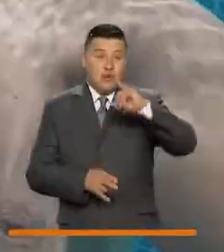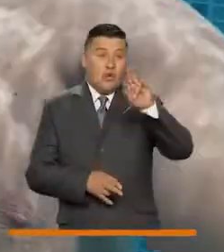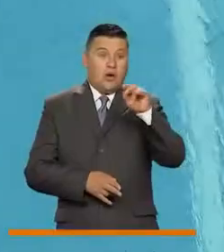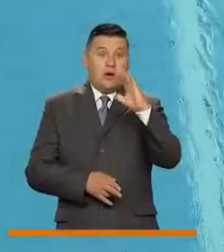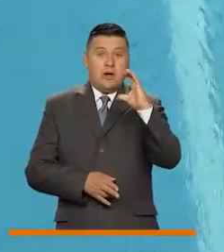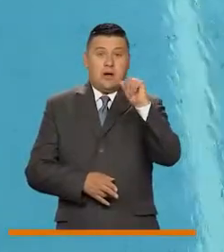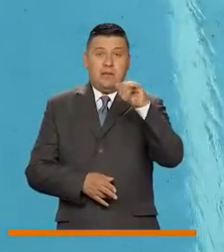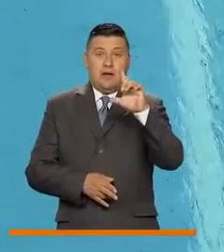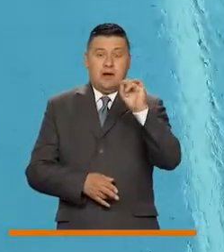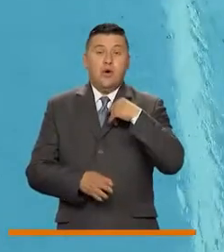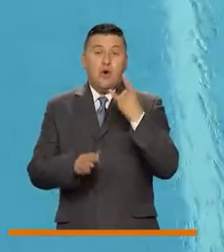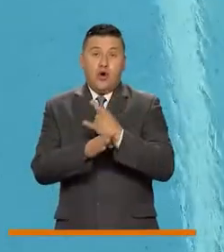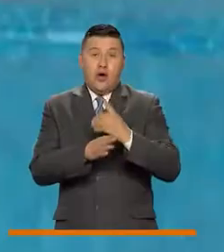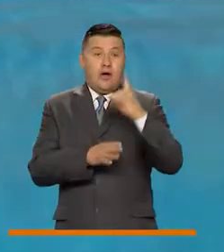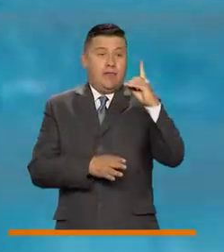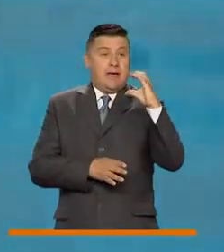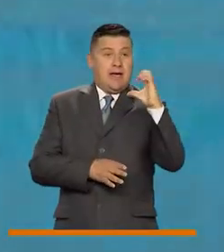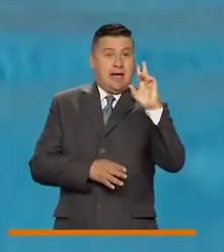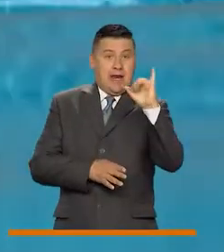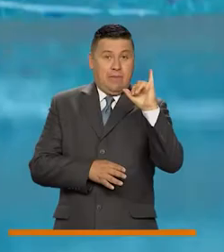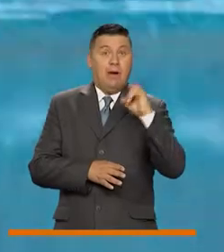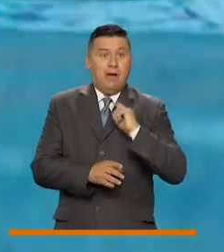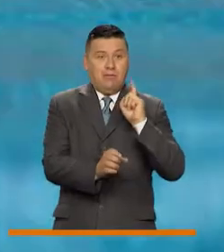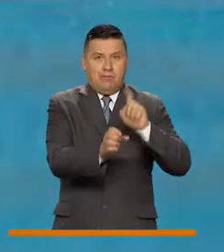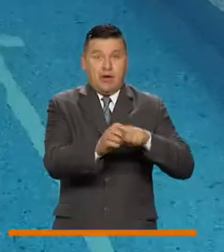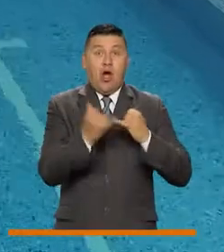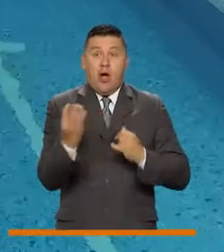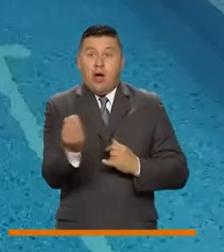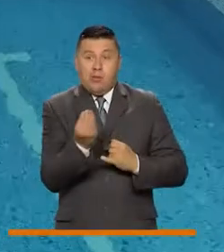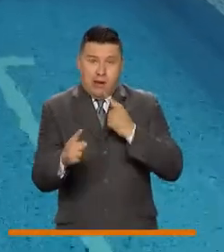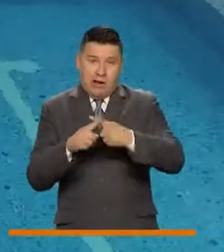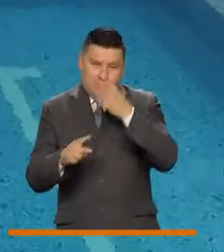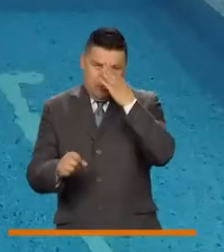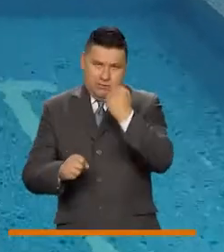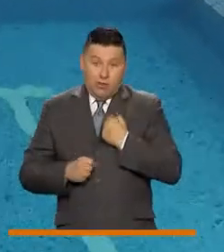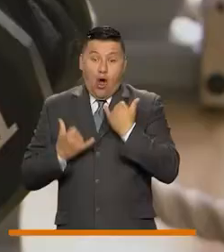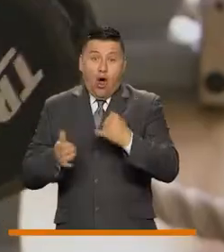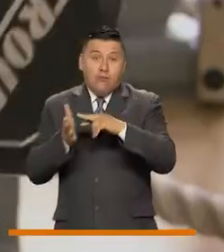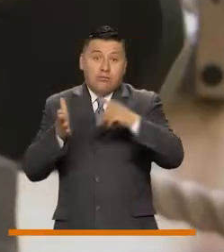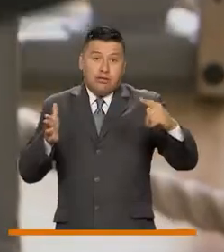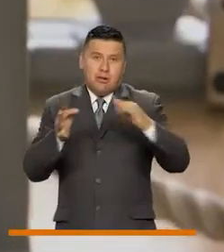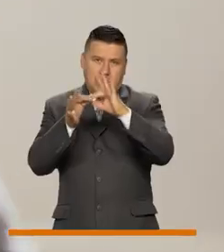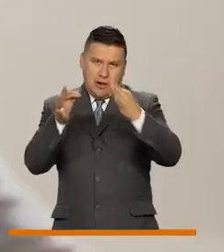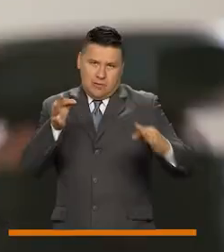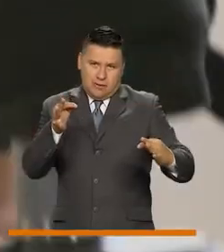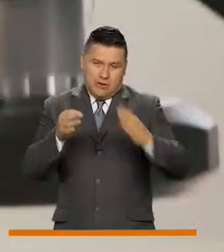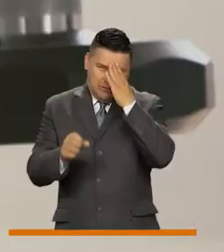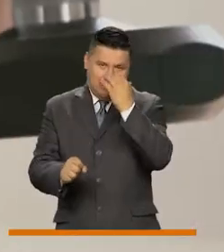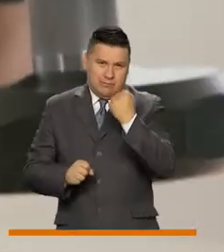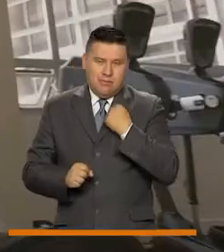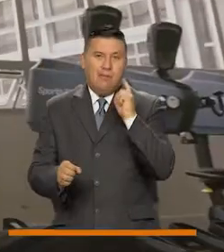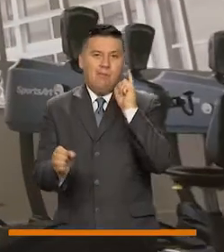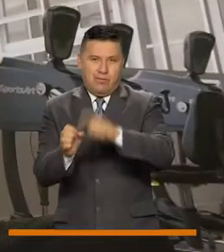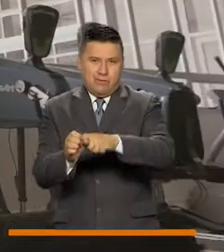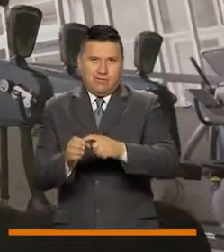Soy Juan Camilo Quintana, usuario del CRI, miembro de la Fuerza Pública y nadador paralímpico de las Fuerzas Armadas.